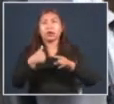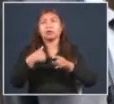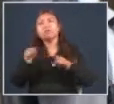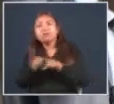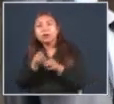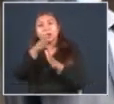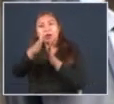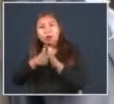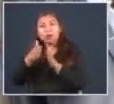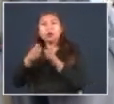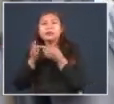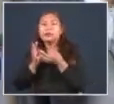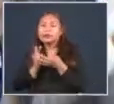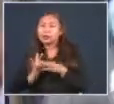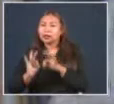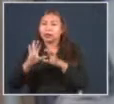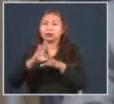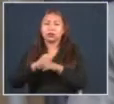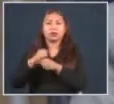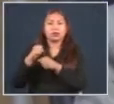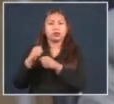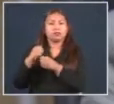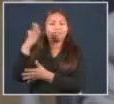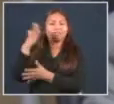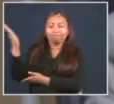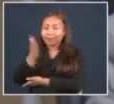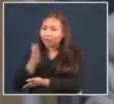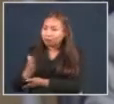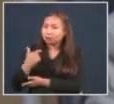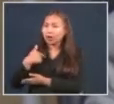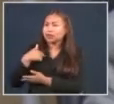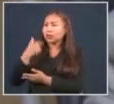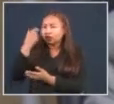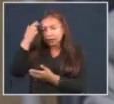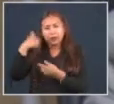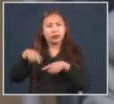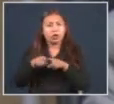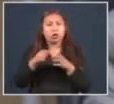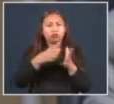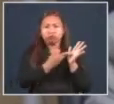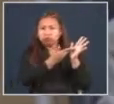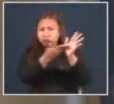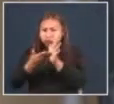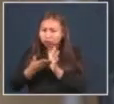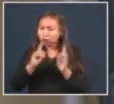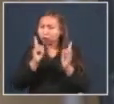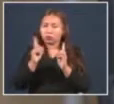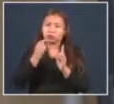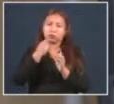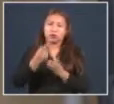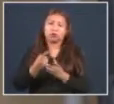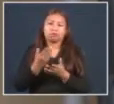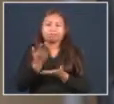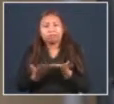leyes que estoy tratando de meter, jamás han sacado esa información a la luz pública. Sin embargo,